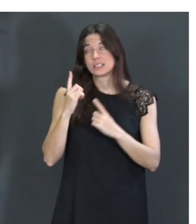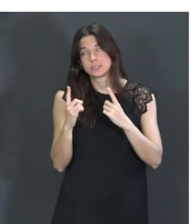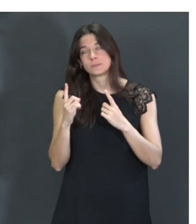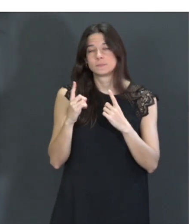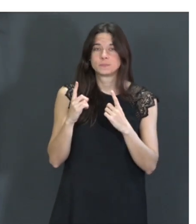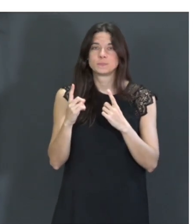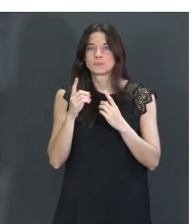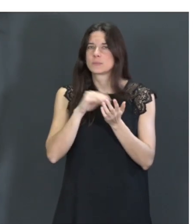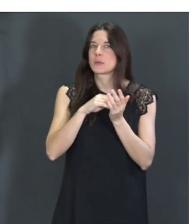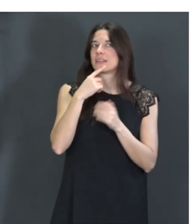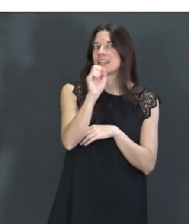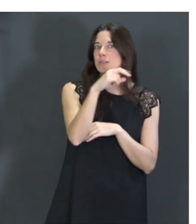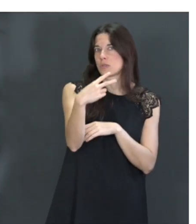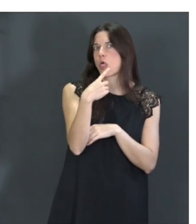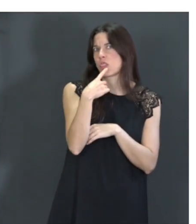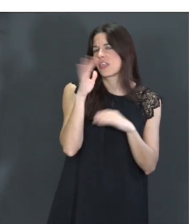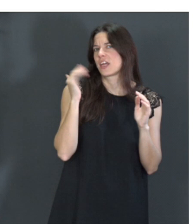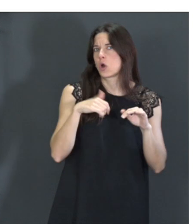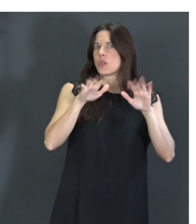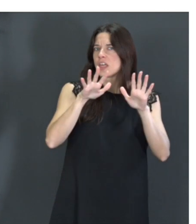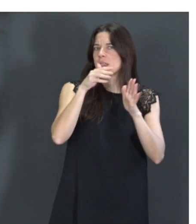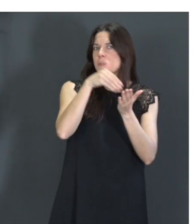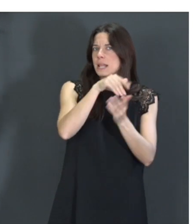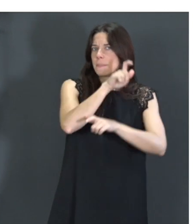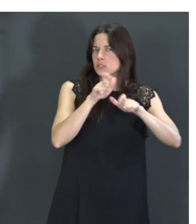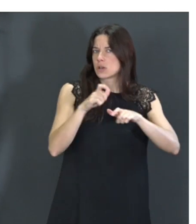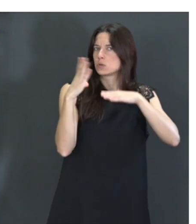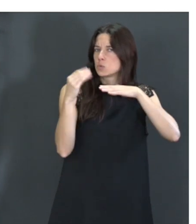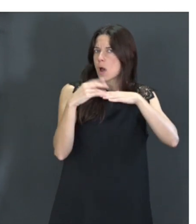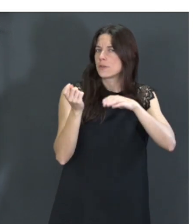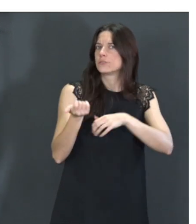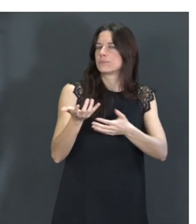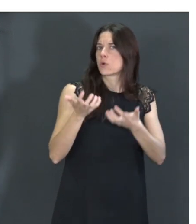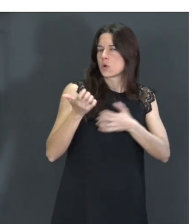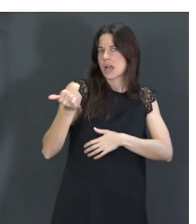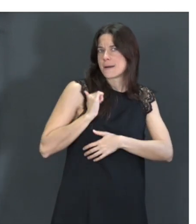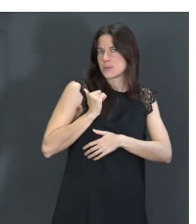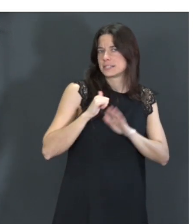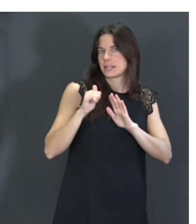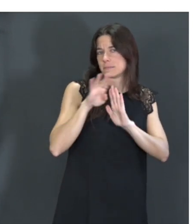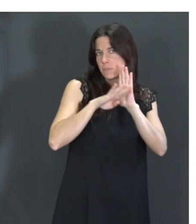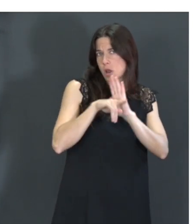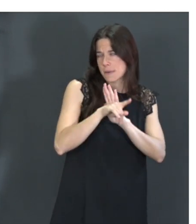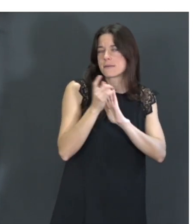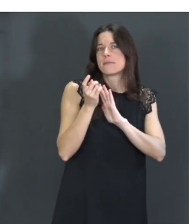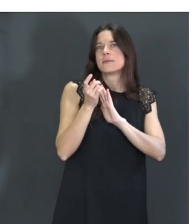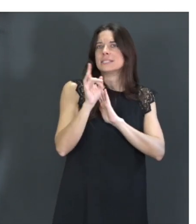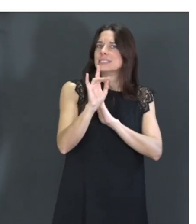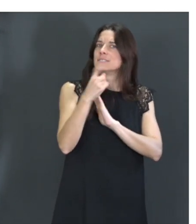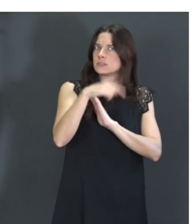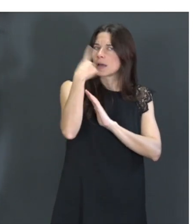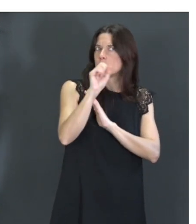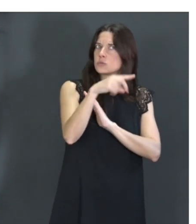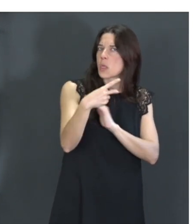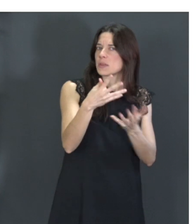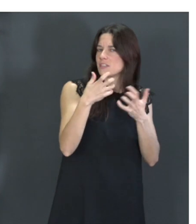los resultados, más de 10.000 personas que se han beneficiado de la skill, conocemos el resultado, los beneficios, pero